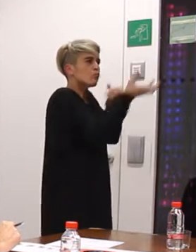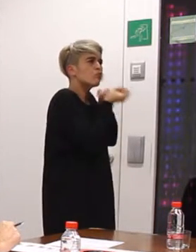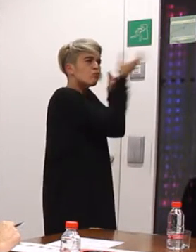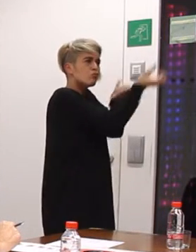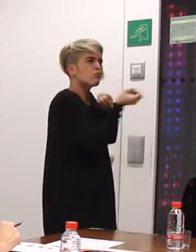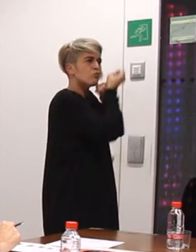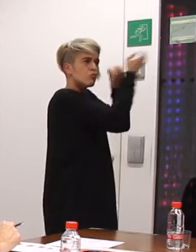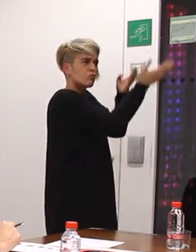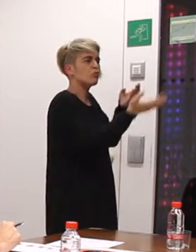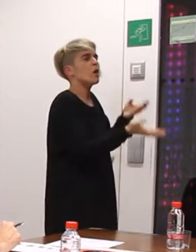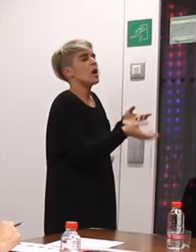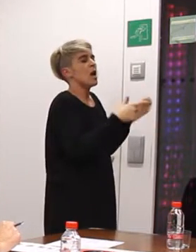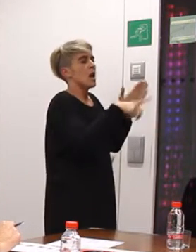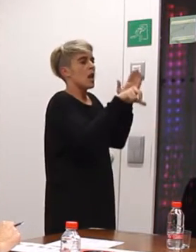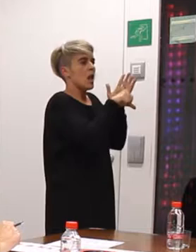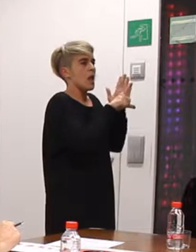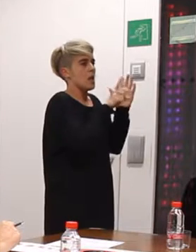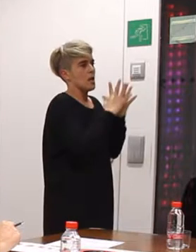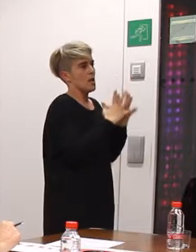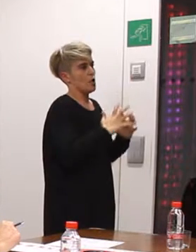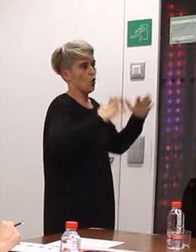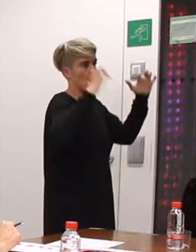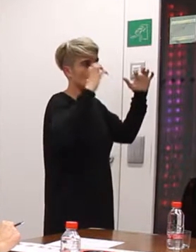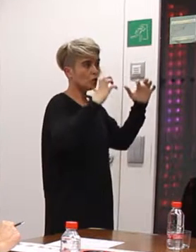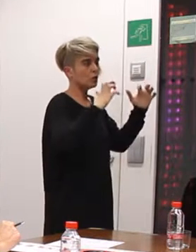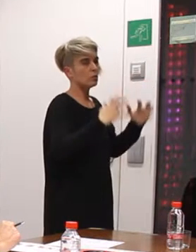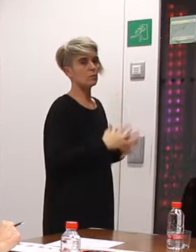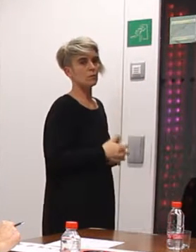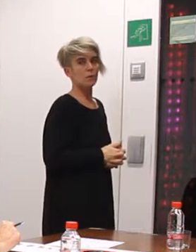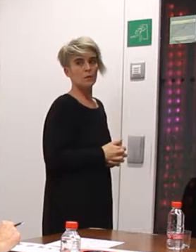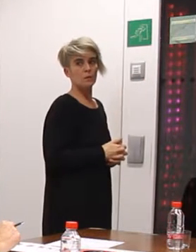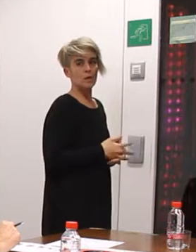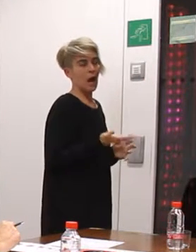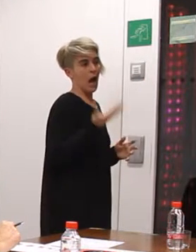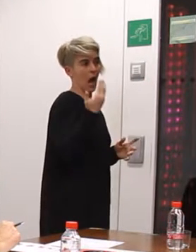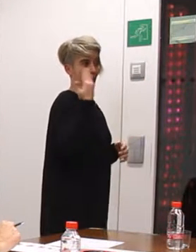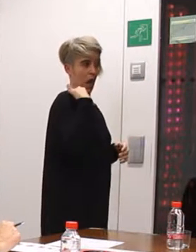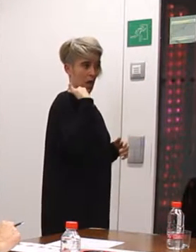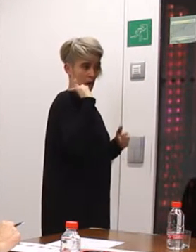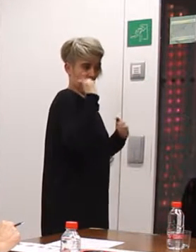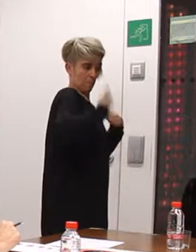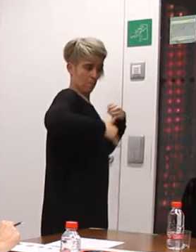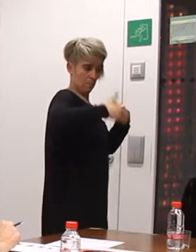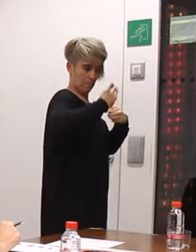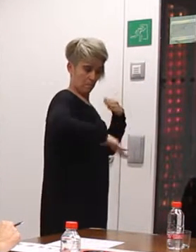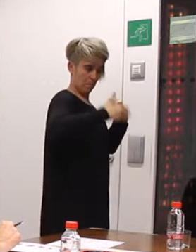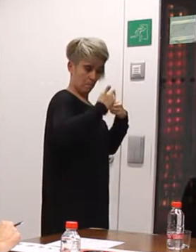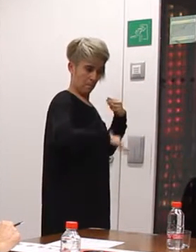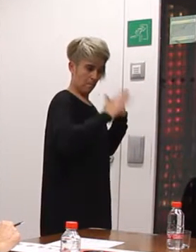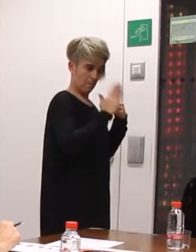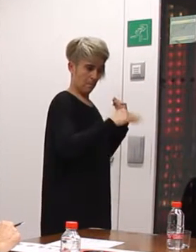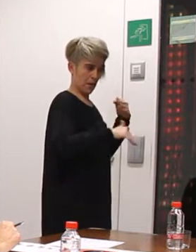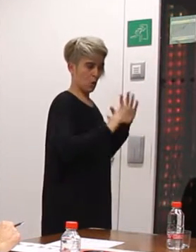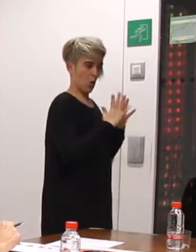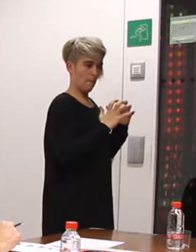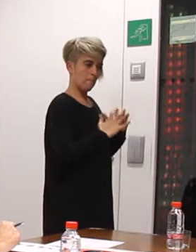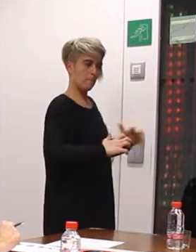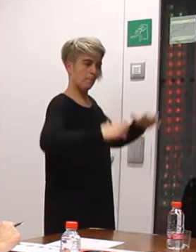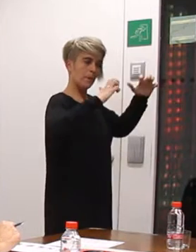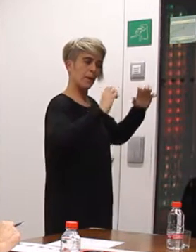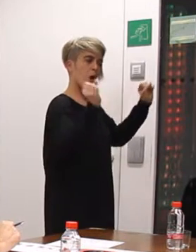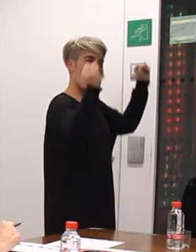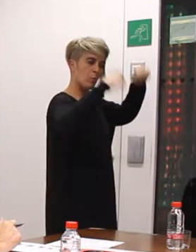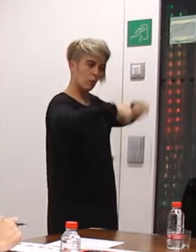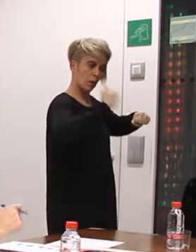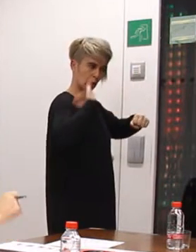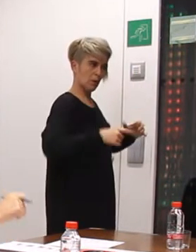el pasado en comisión, pero también ayer miércoles en el Pleno, ¿no? Y que salió aprobada